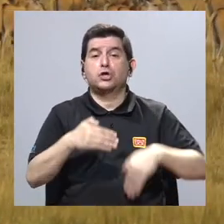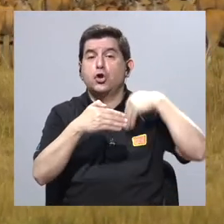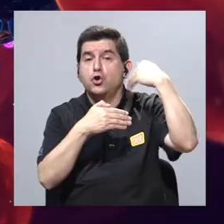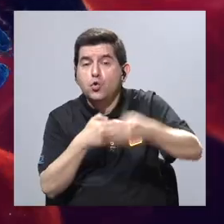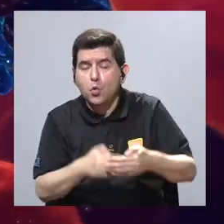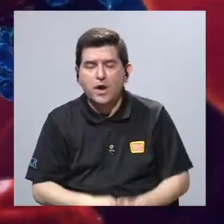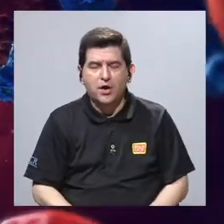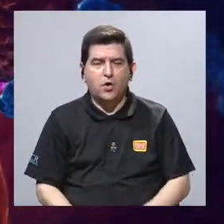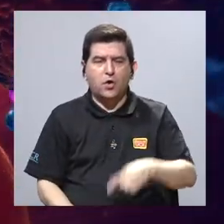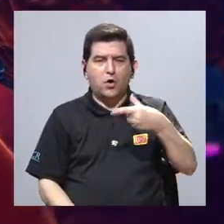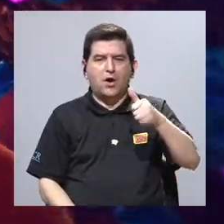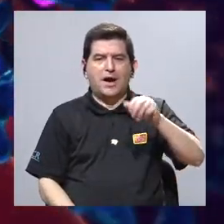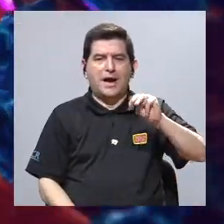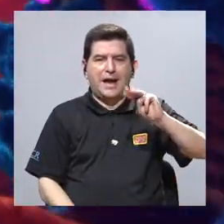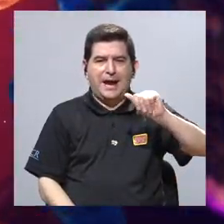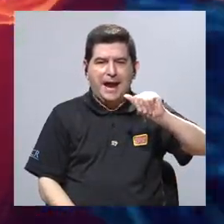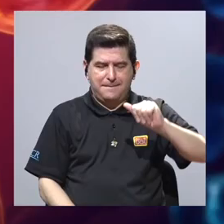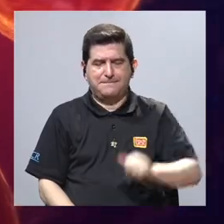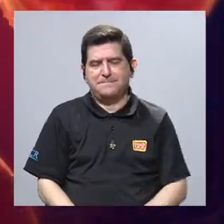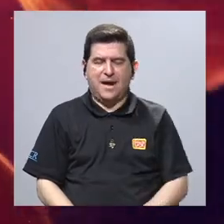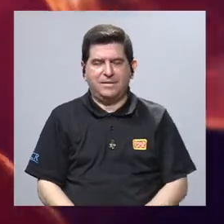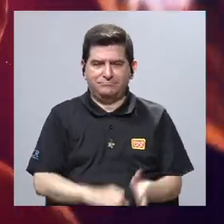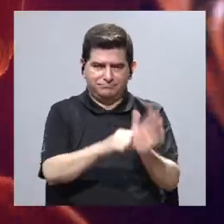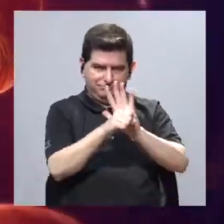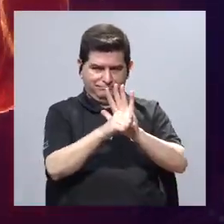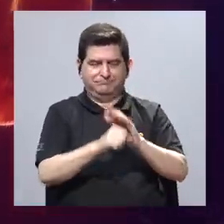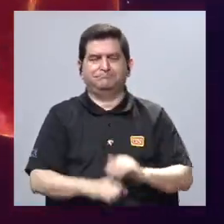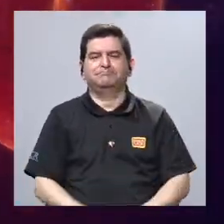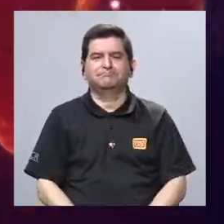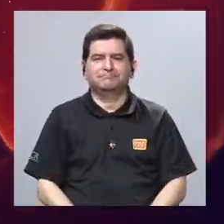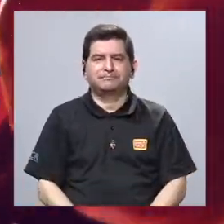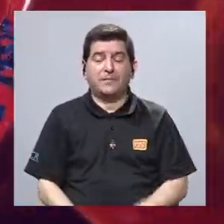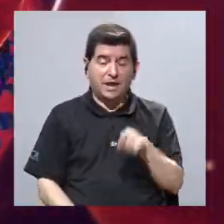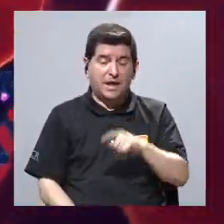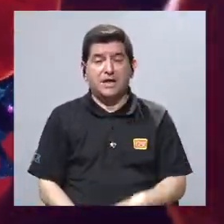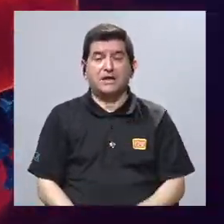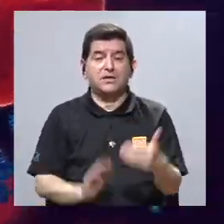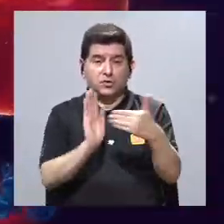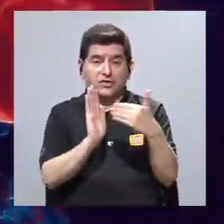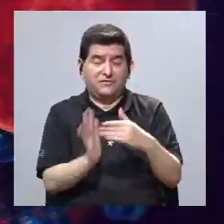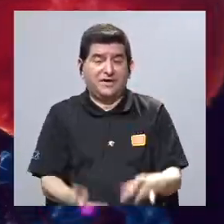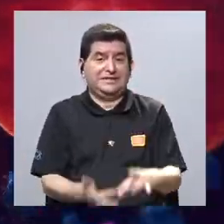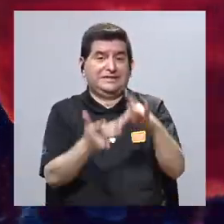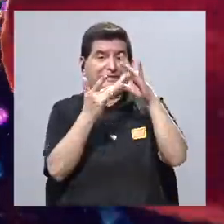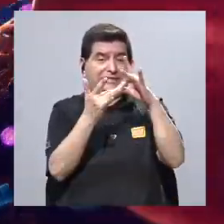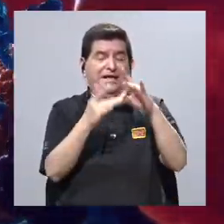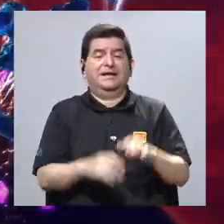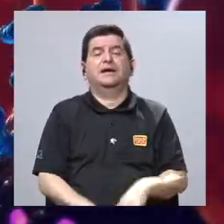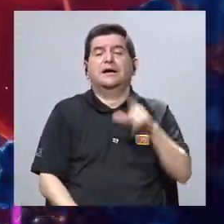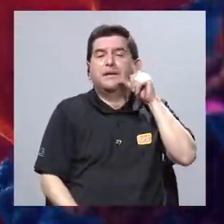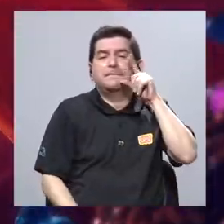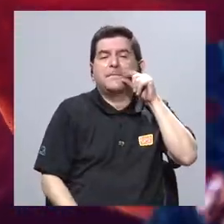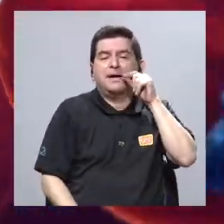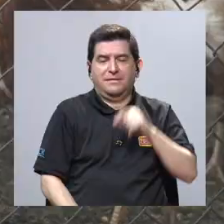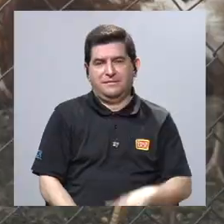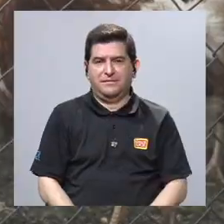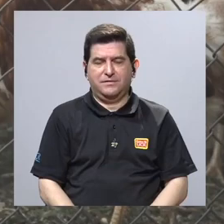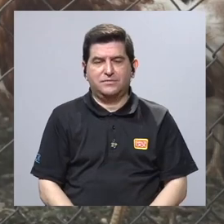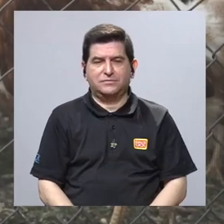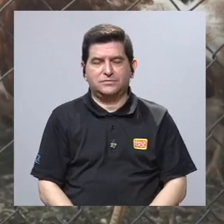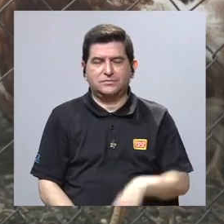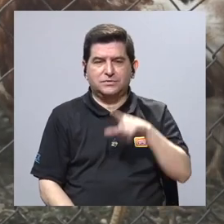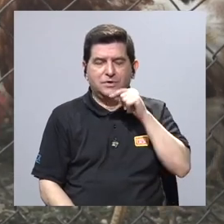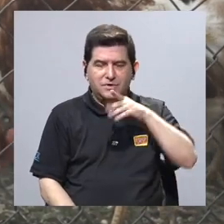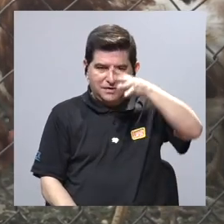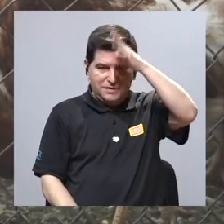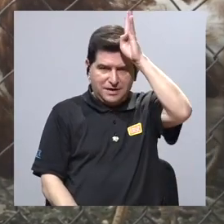los gamma coronavirus, que son virus que infectan preferiblemente aves, como la gallina,